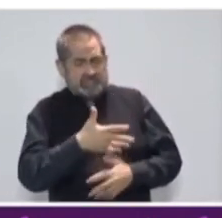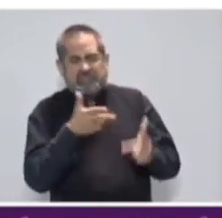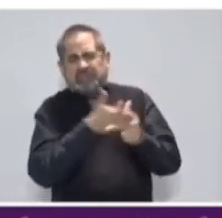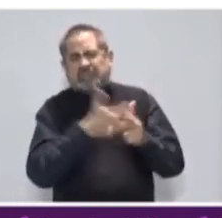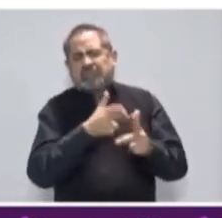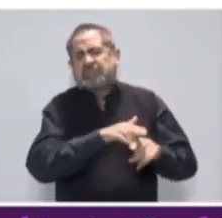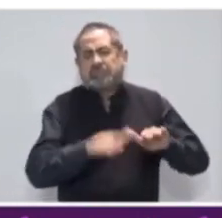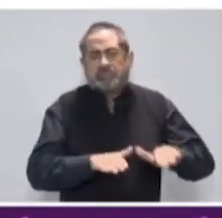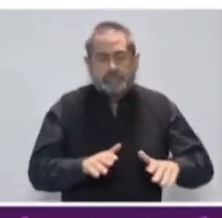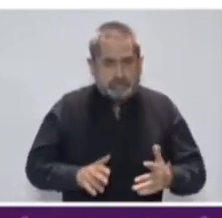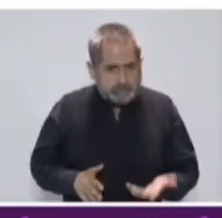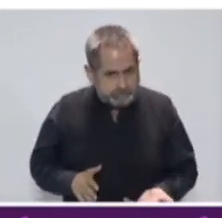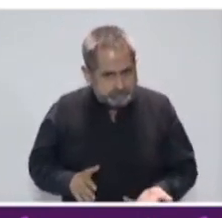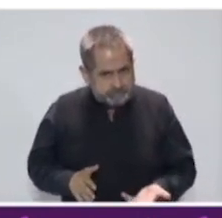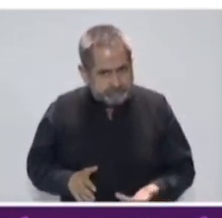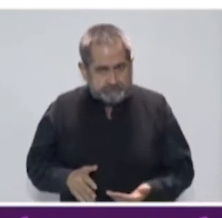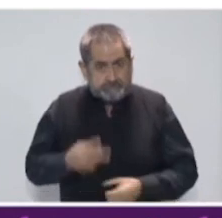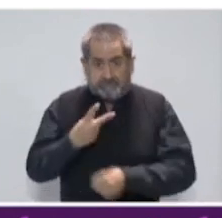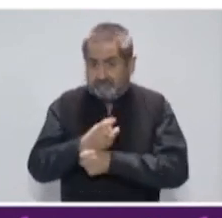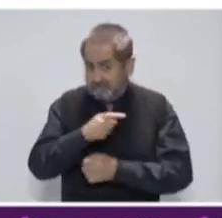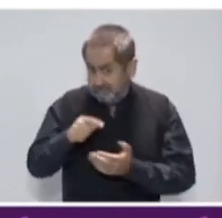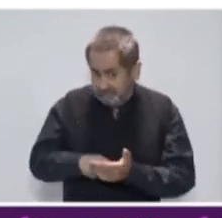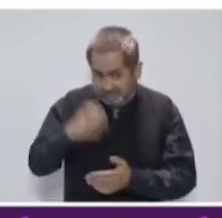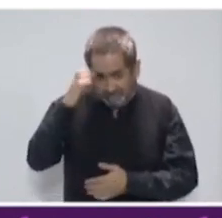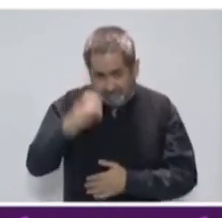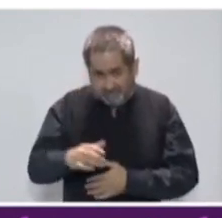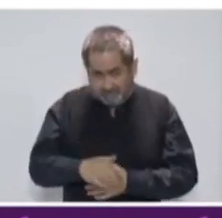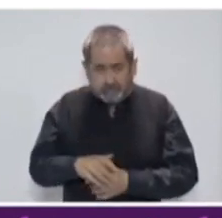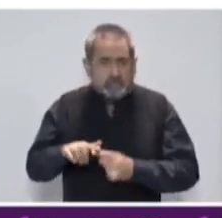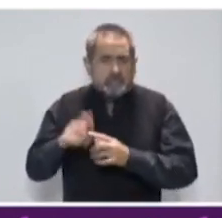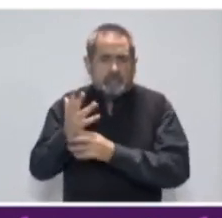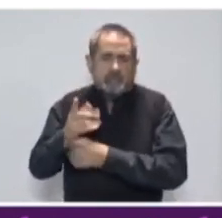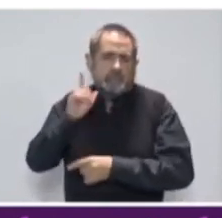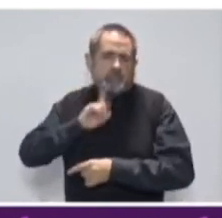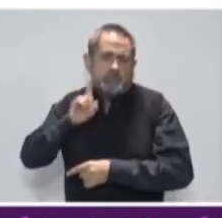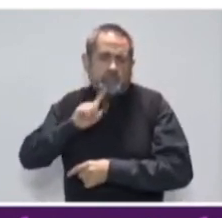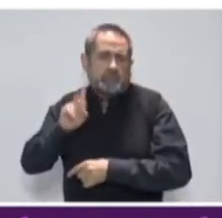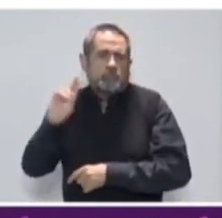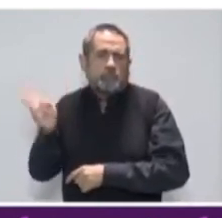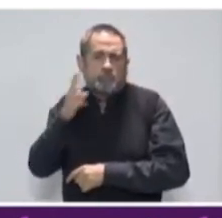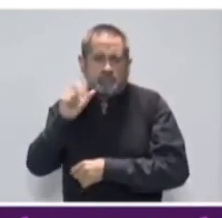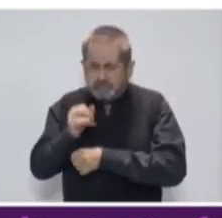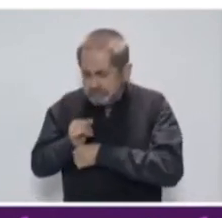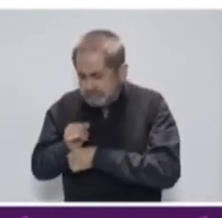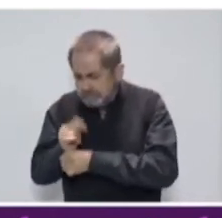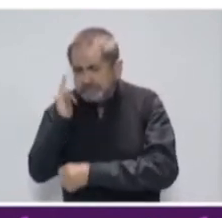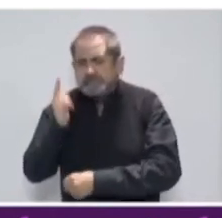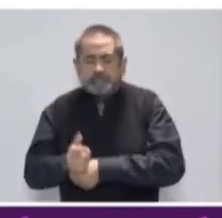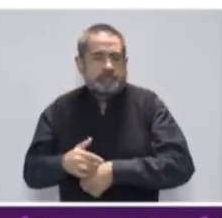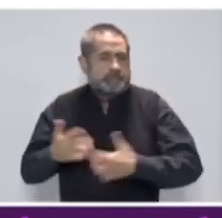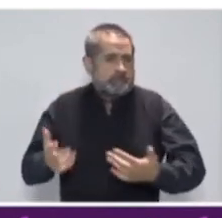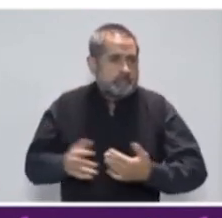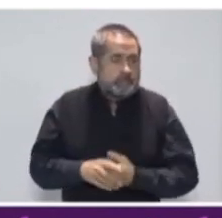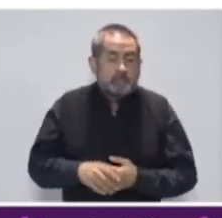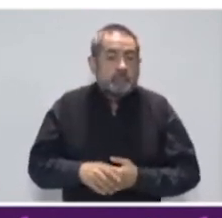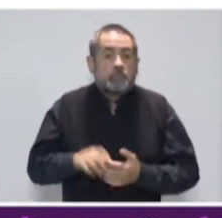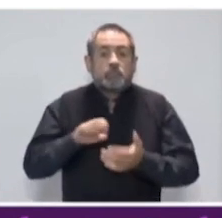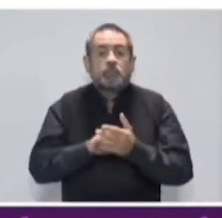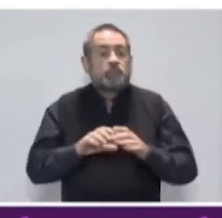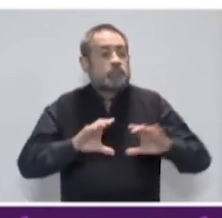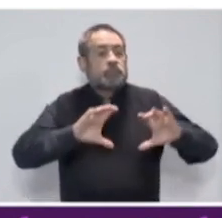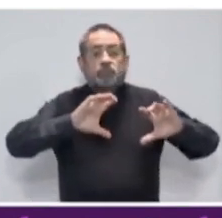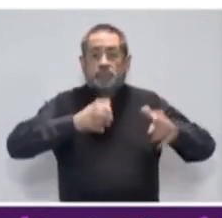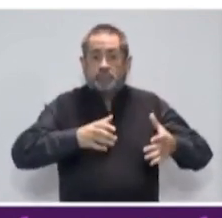ha señalado una investigadora de la UNAM. Esta situación ha provocado que las personas integrantes